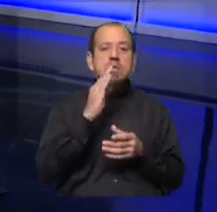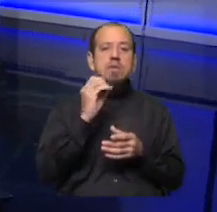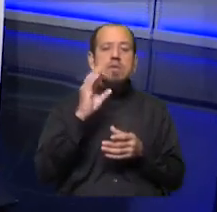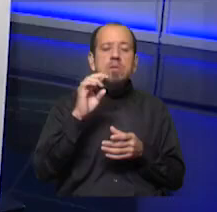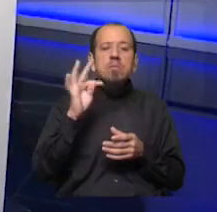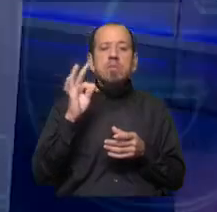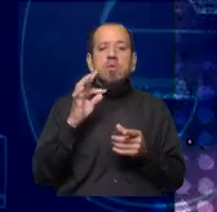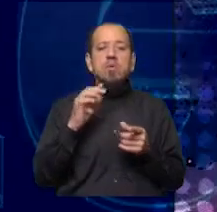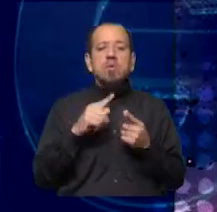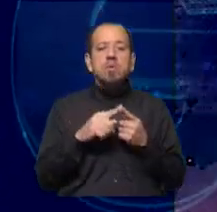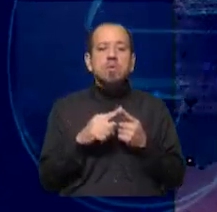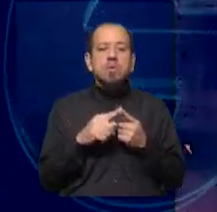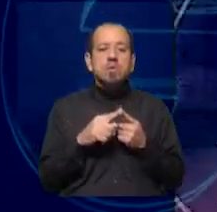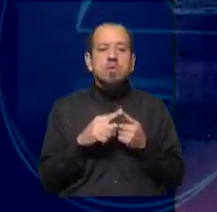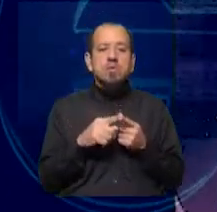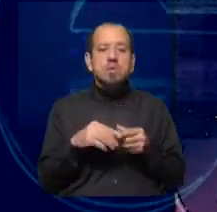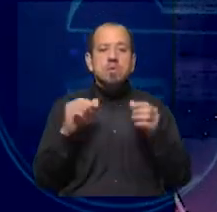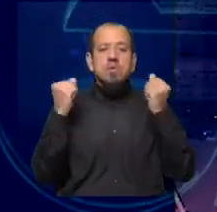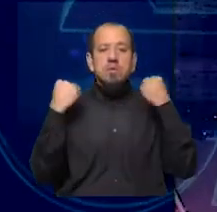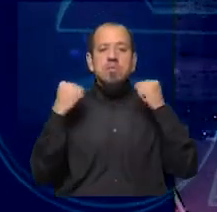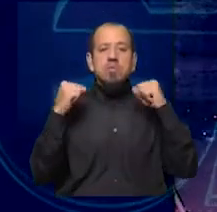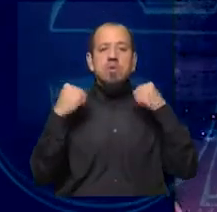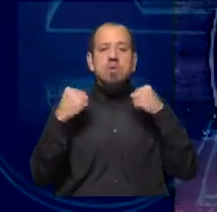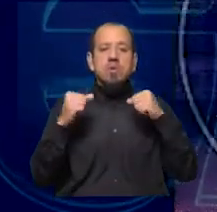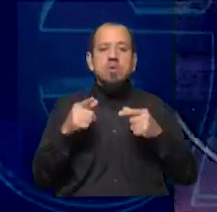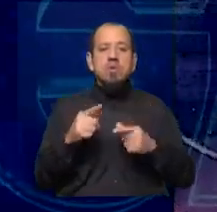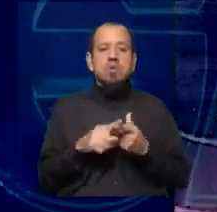son deportes electrónicos